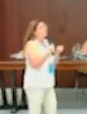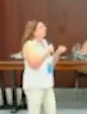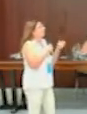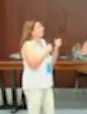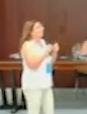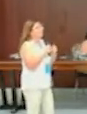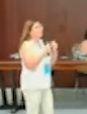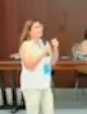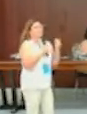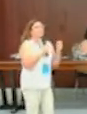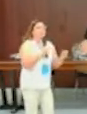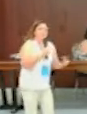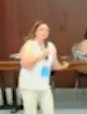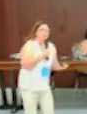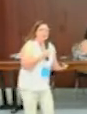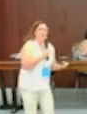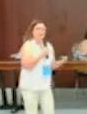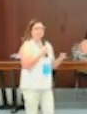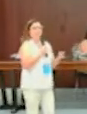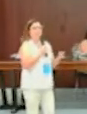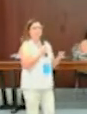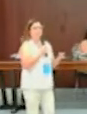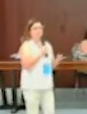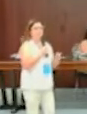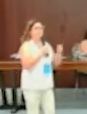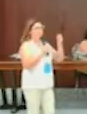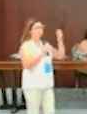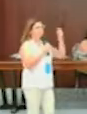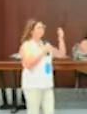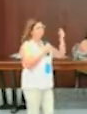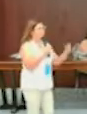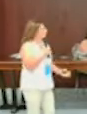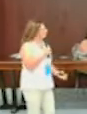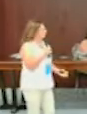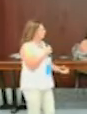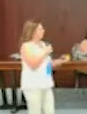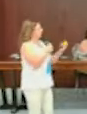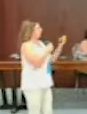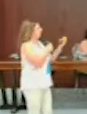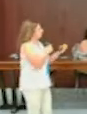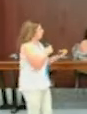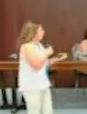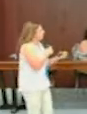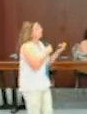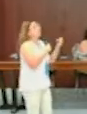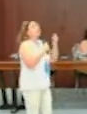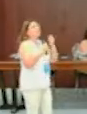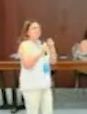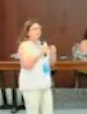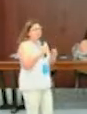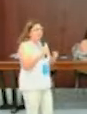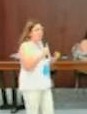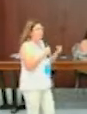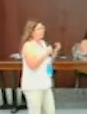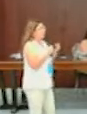y debemos pedir permiso para el examen físico. No debemos desnudarlo directamente, pedir permiso. En